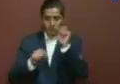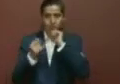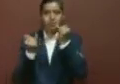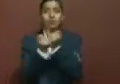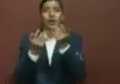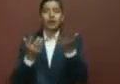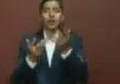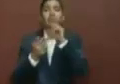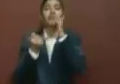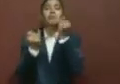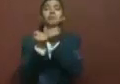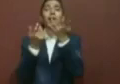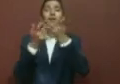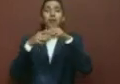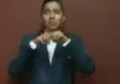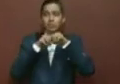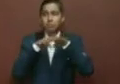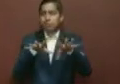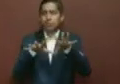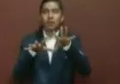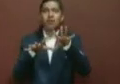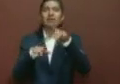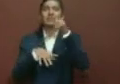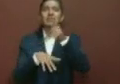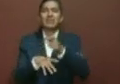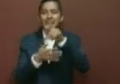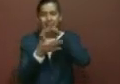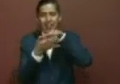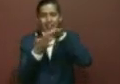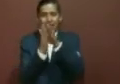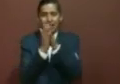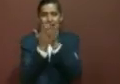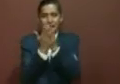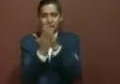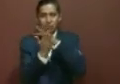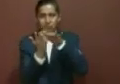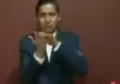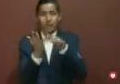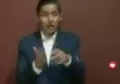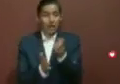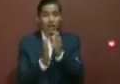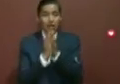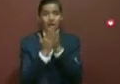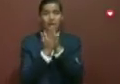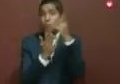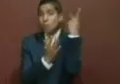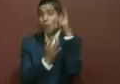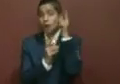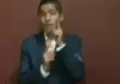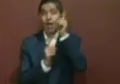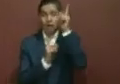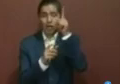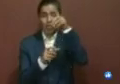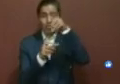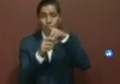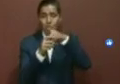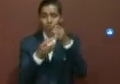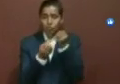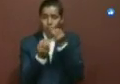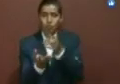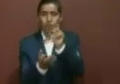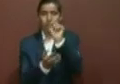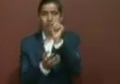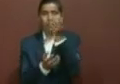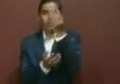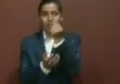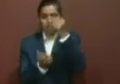por detonar circuitos de literatura. Por ahí una editorial de Puebla nos donó